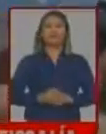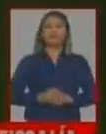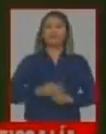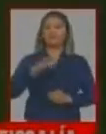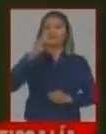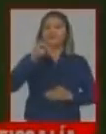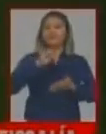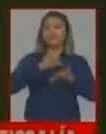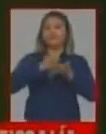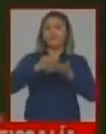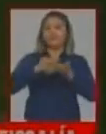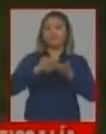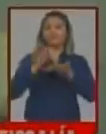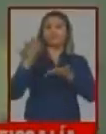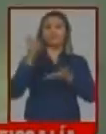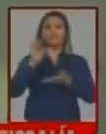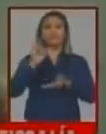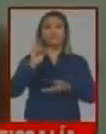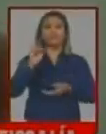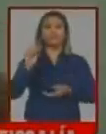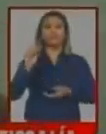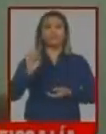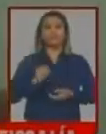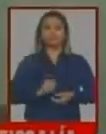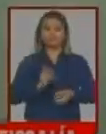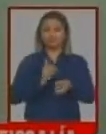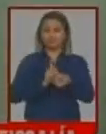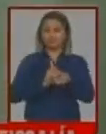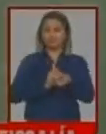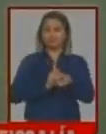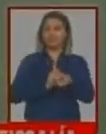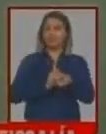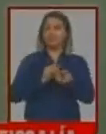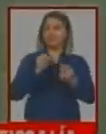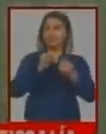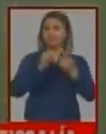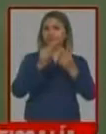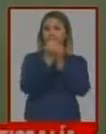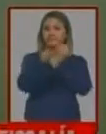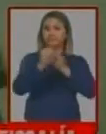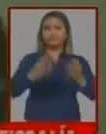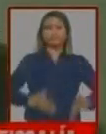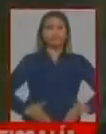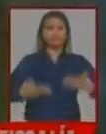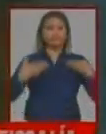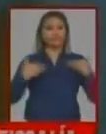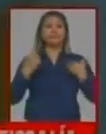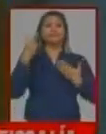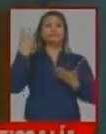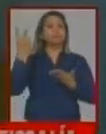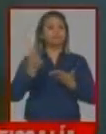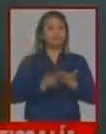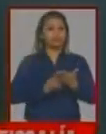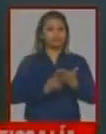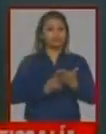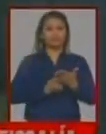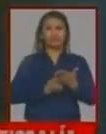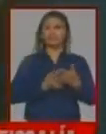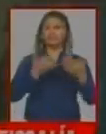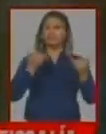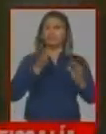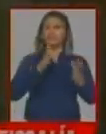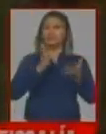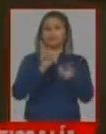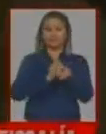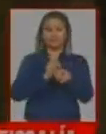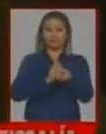niño fue operado con la doctora Isis. La doctora Isis le salvó la vida dos veces. Y hablo ahora